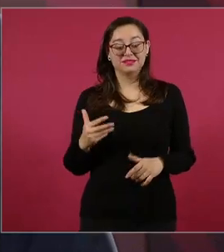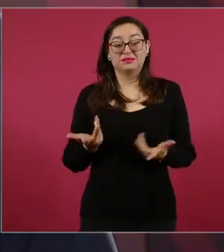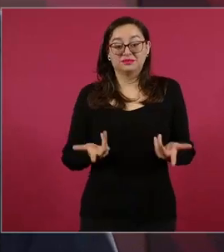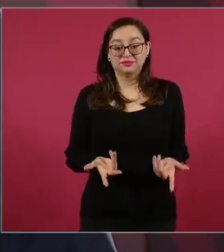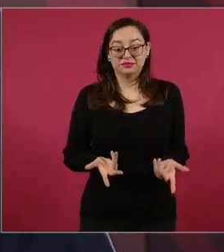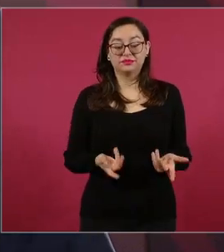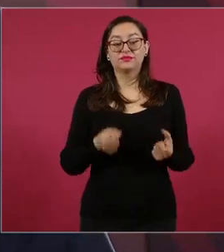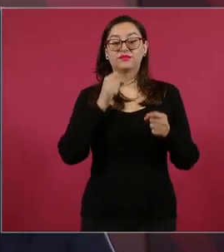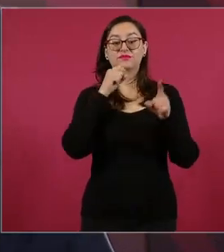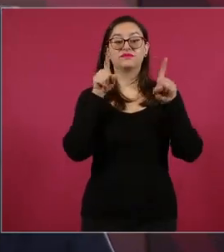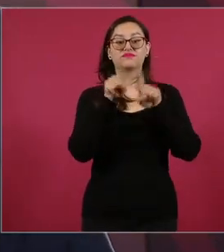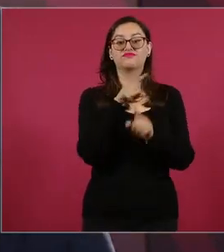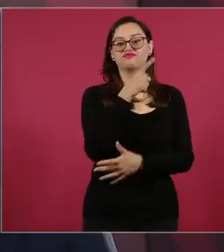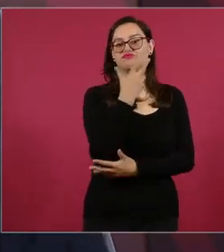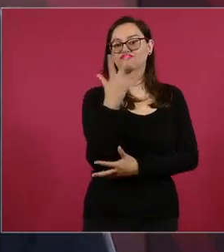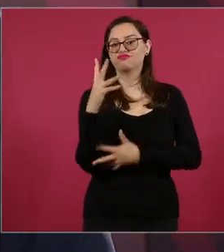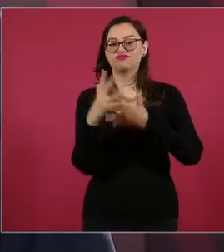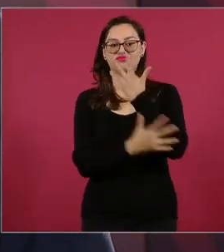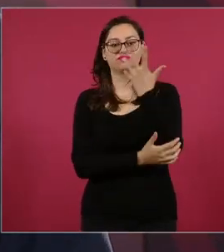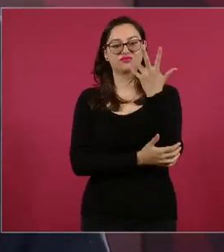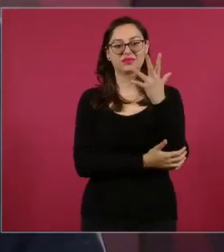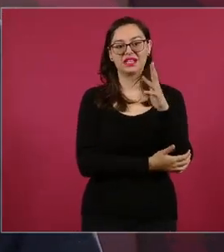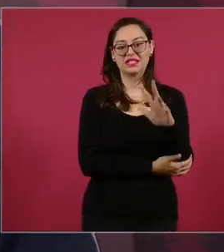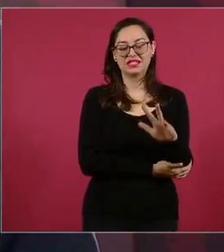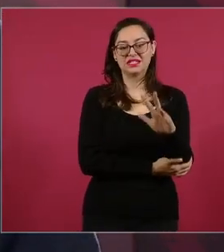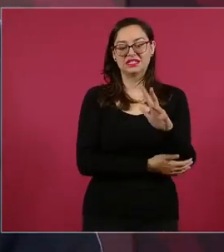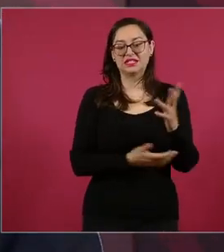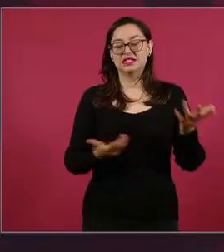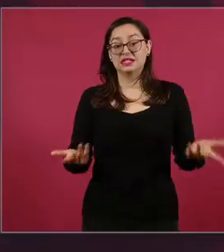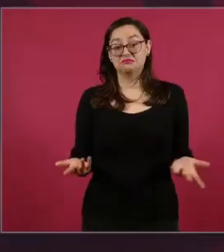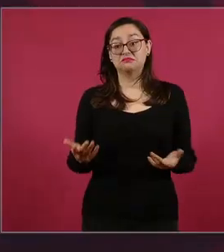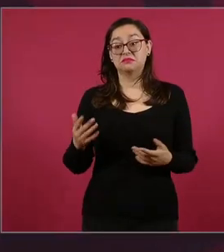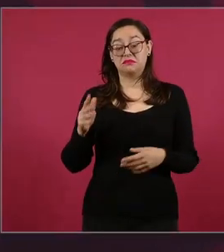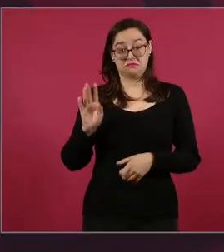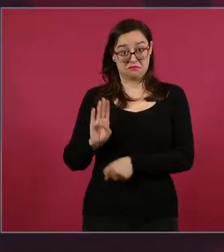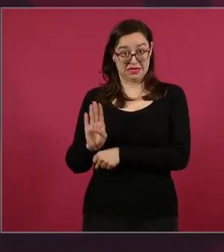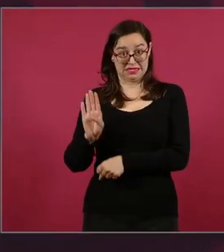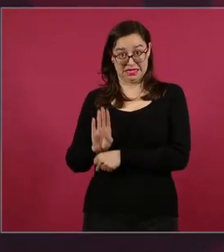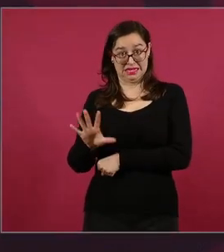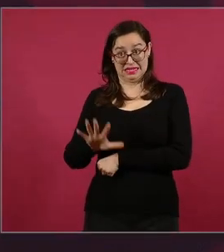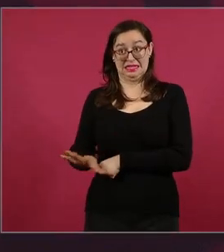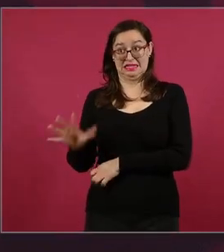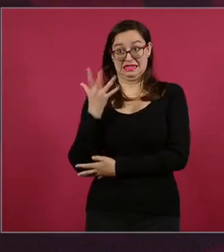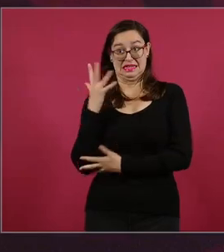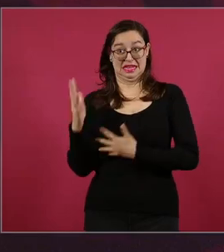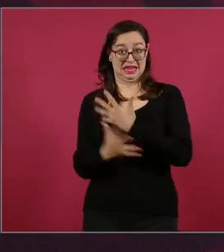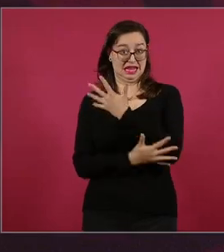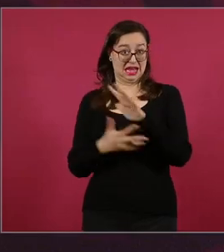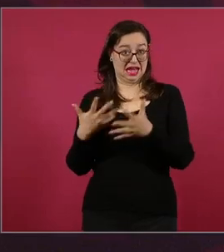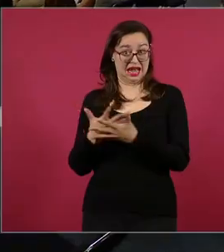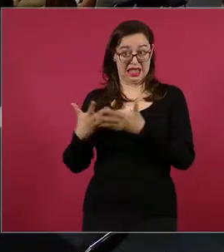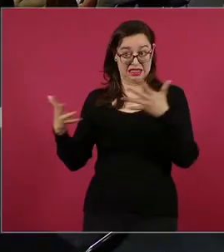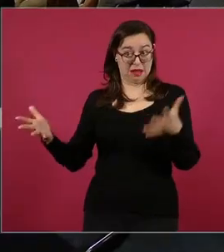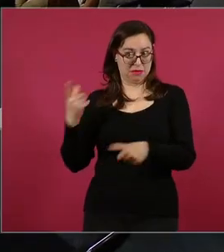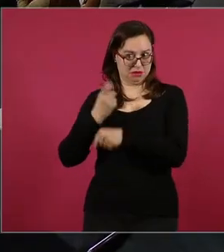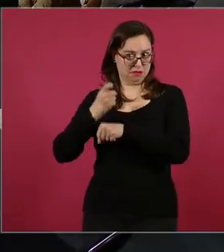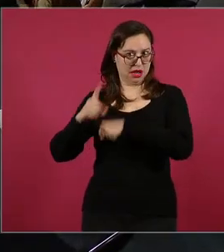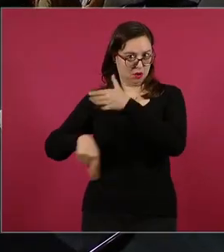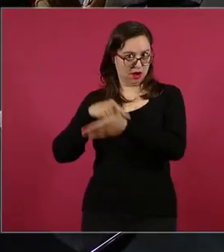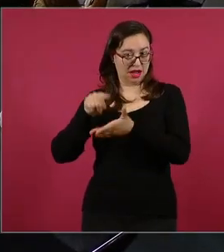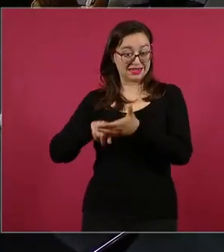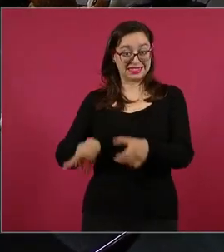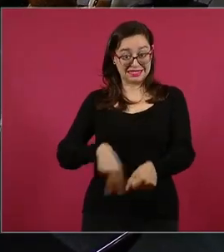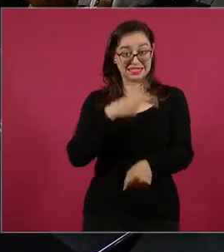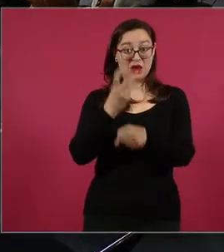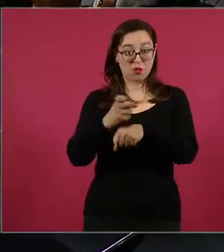y es la selva tropical después de la Amazona más importante de América.